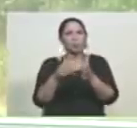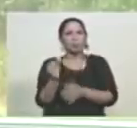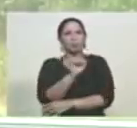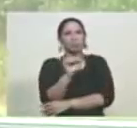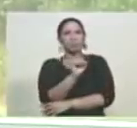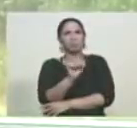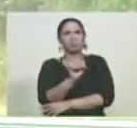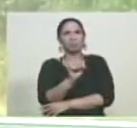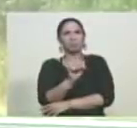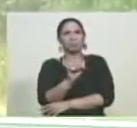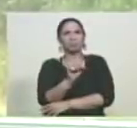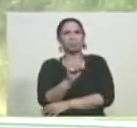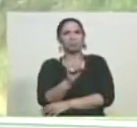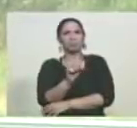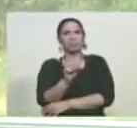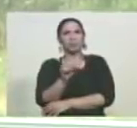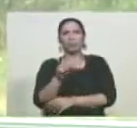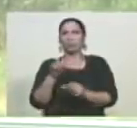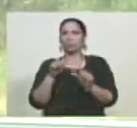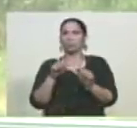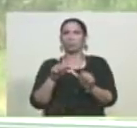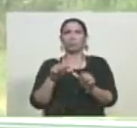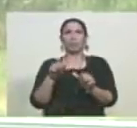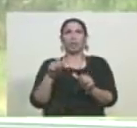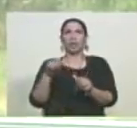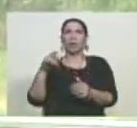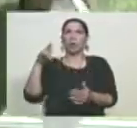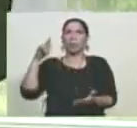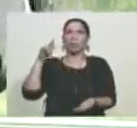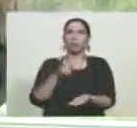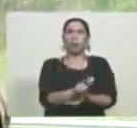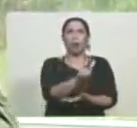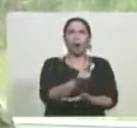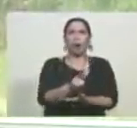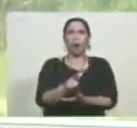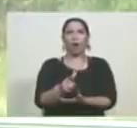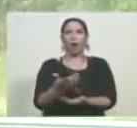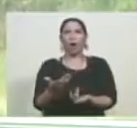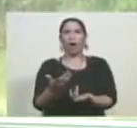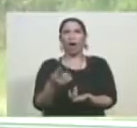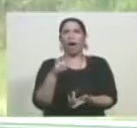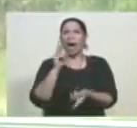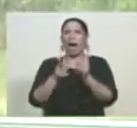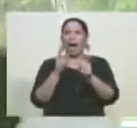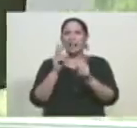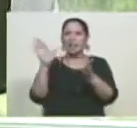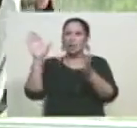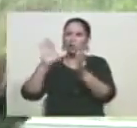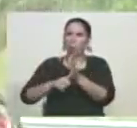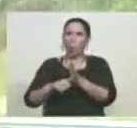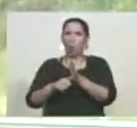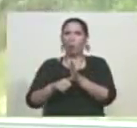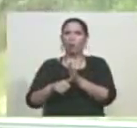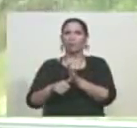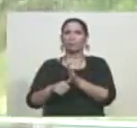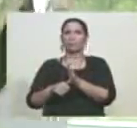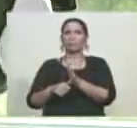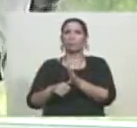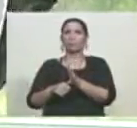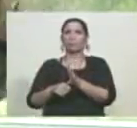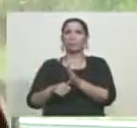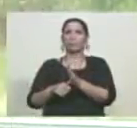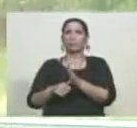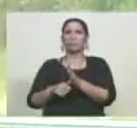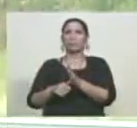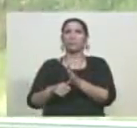Aquí todavía no se sabe de la caída de una nave extraterrestre. Pero esos tractores alguien se los lleva. Y no precisamente los pasa